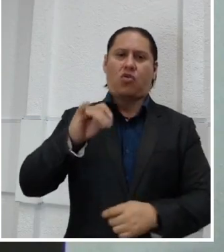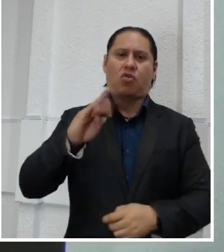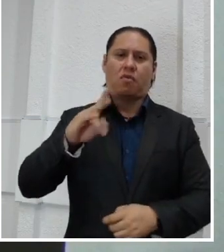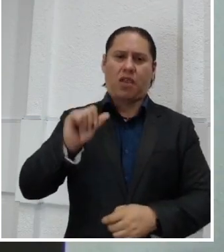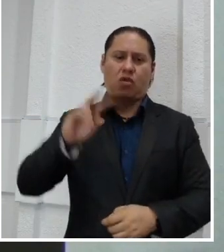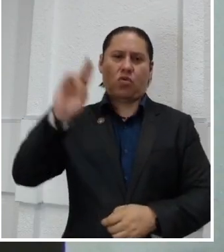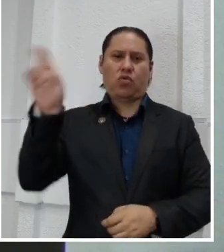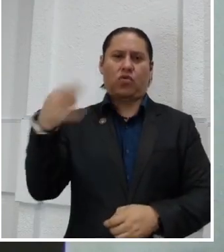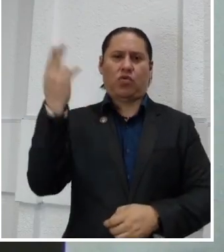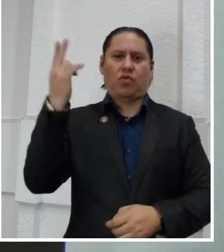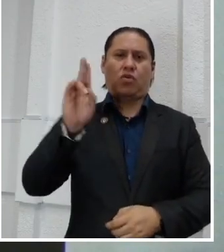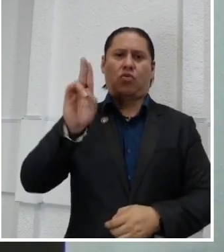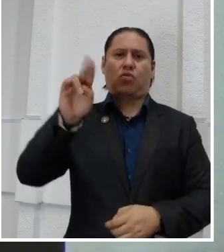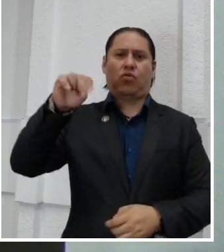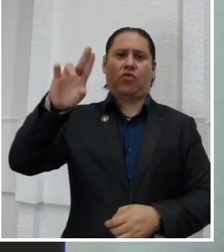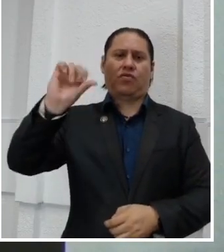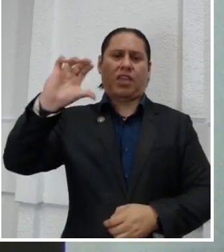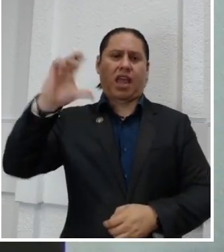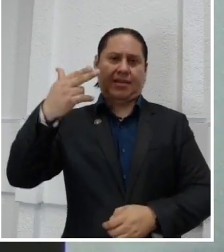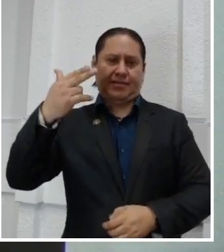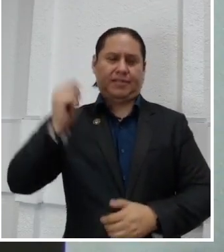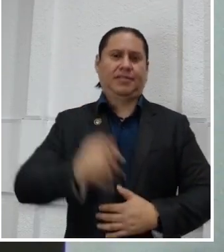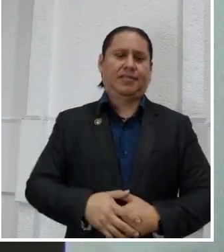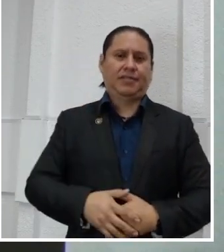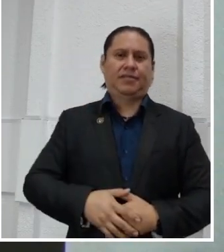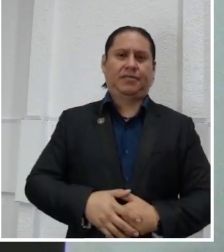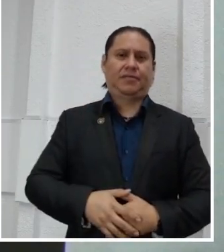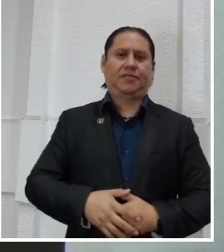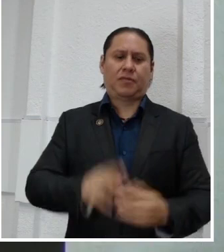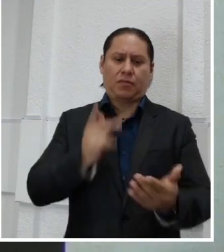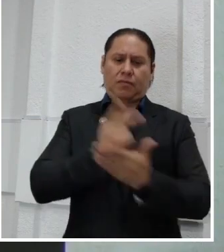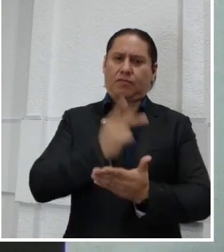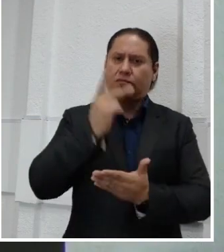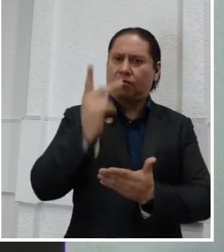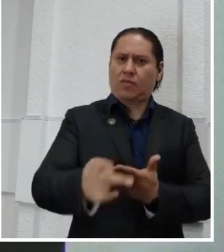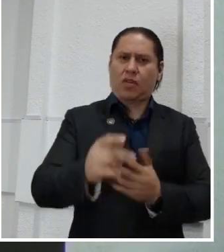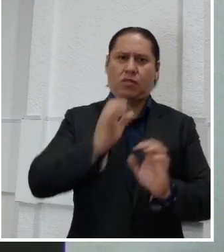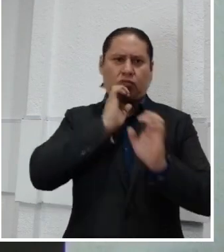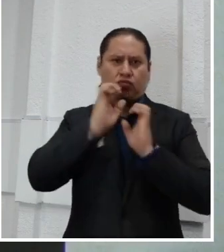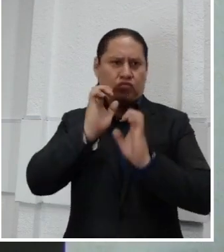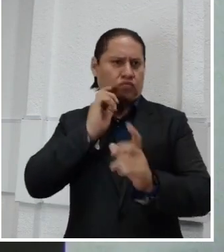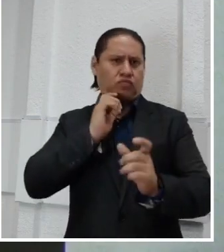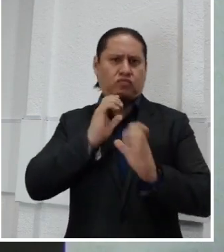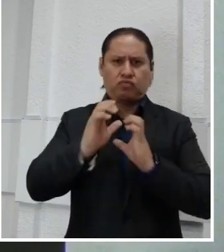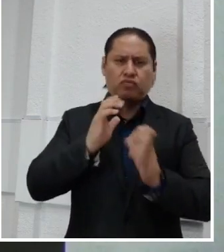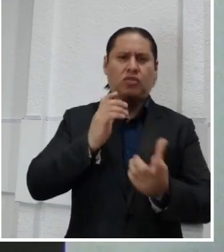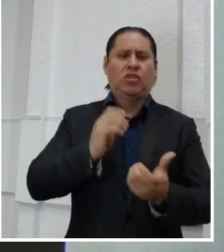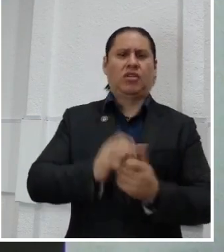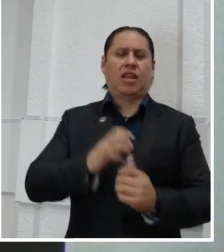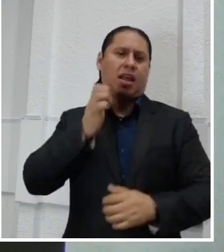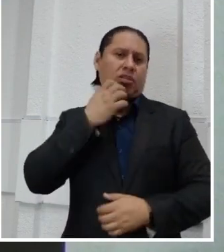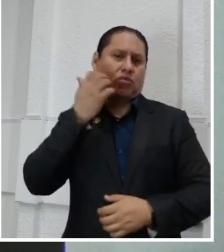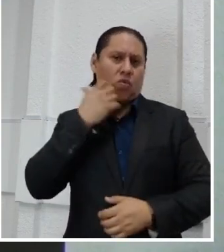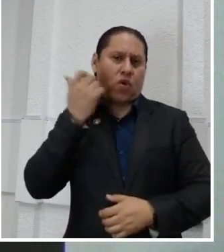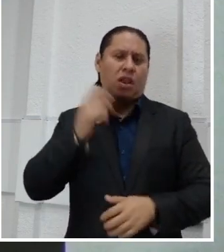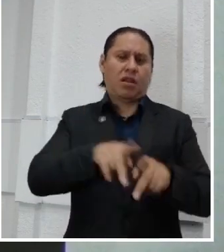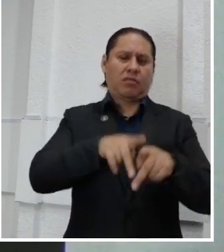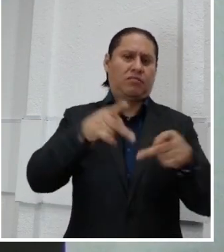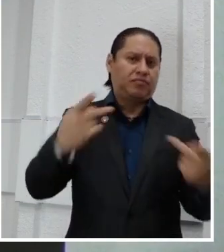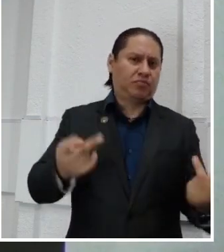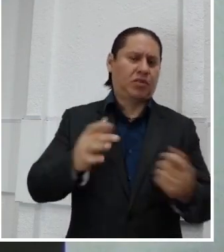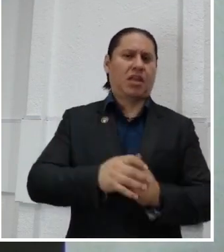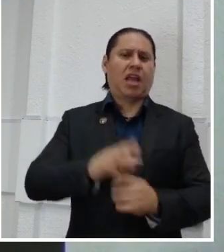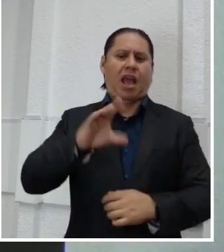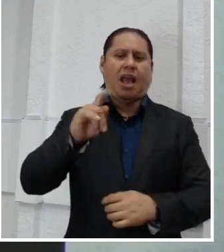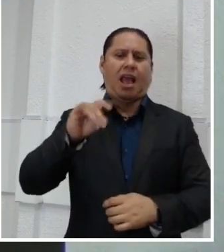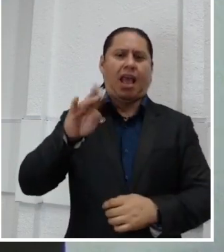la Universidad Autónoma de Chiapas, diplomado en Periodismo Cultural por la Escuela de Periodismo Carlos